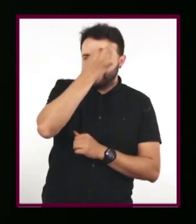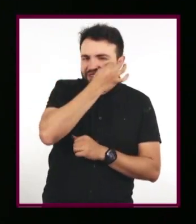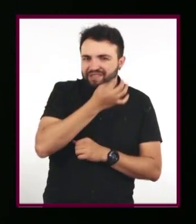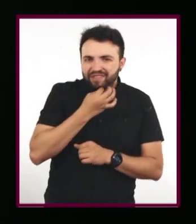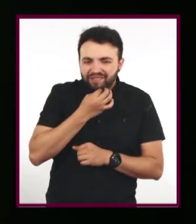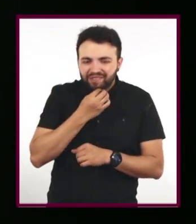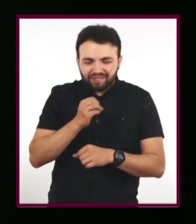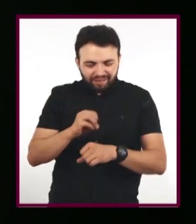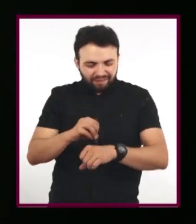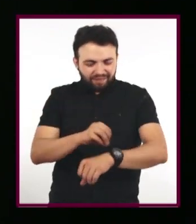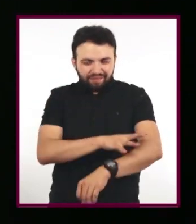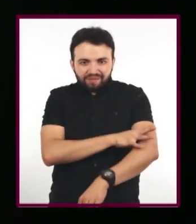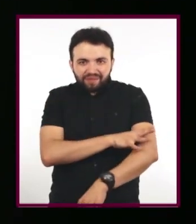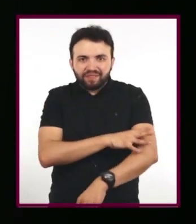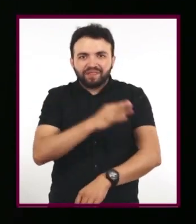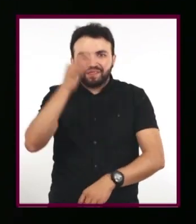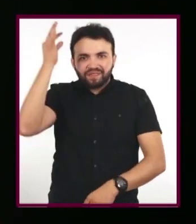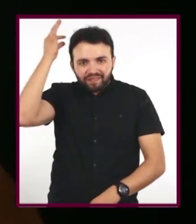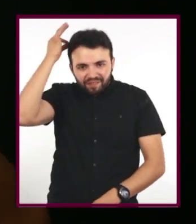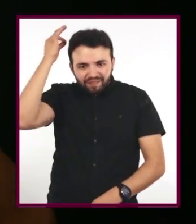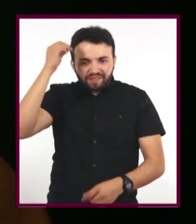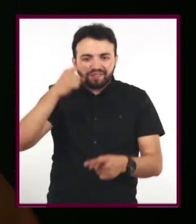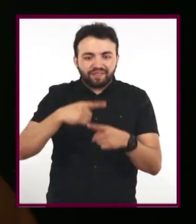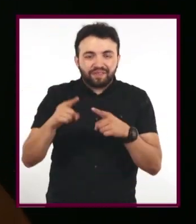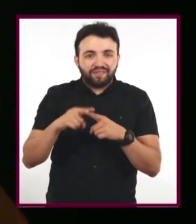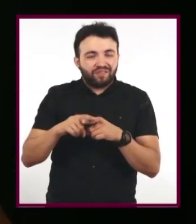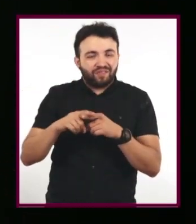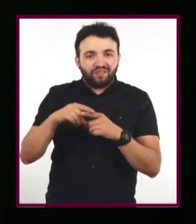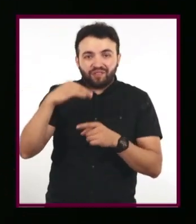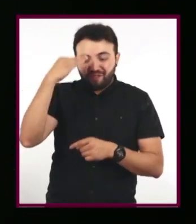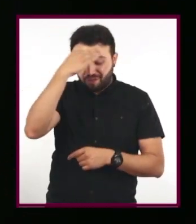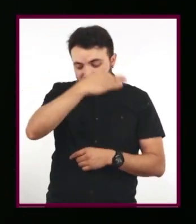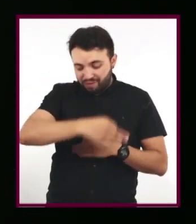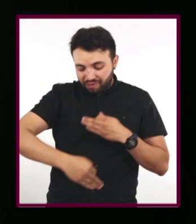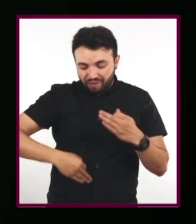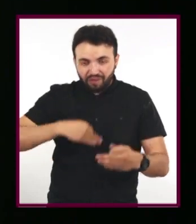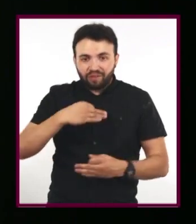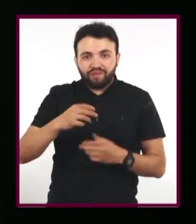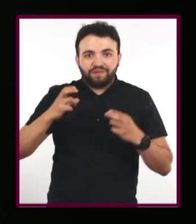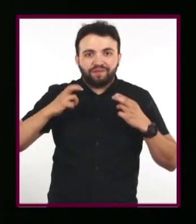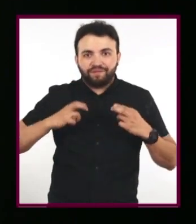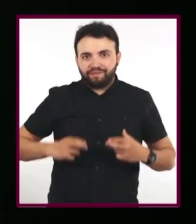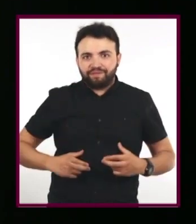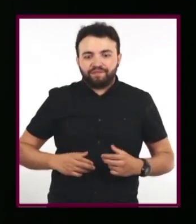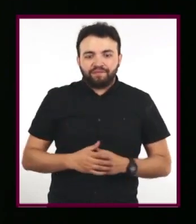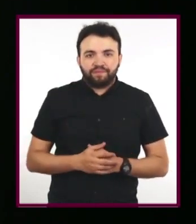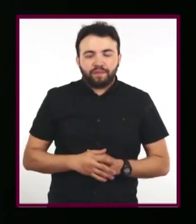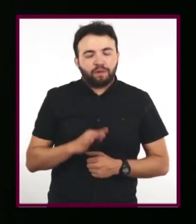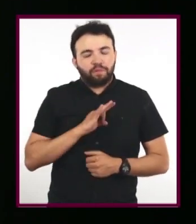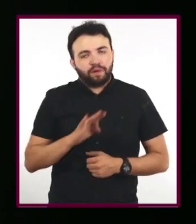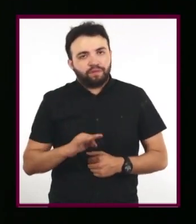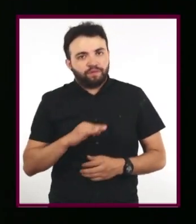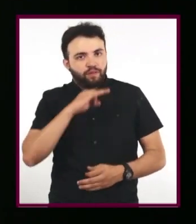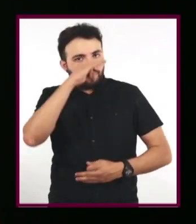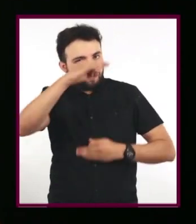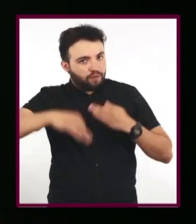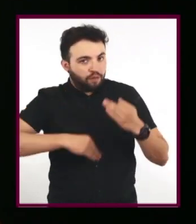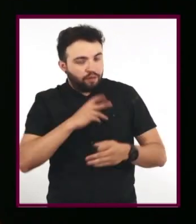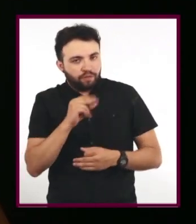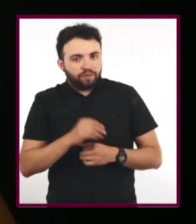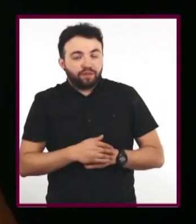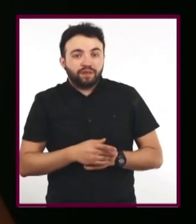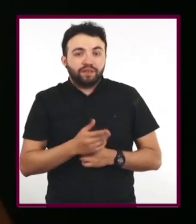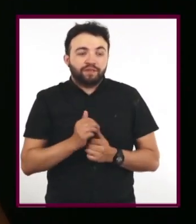pero literal, en todos lados. Bueno, no en todos lados. ¿Y te va a dar un